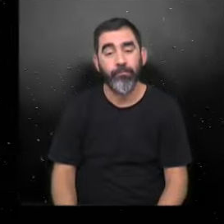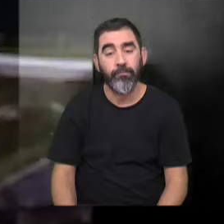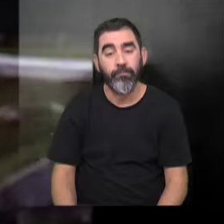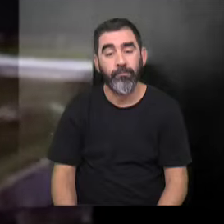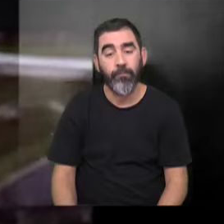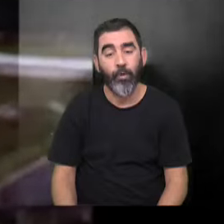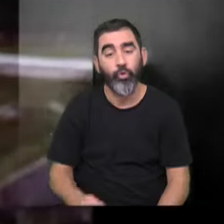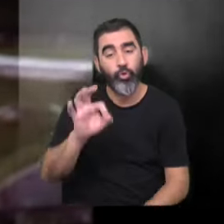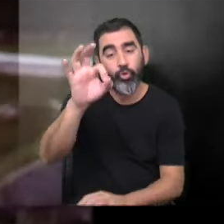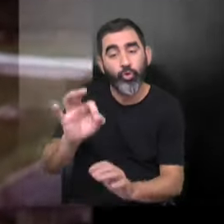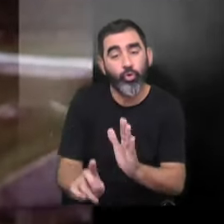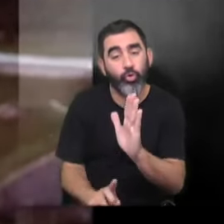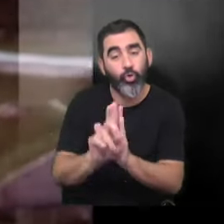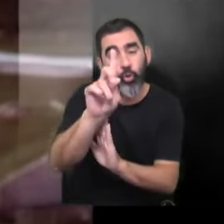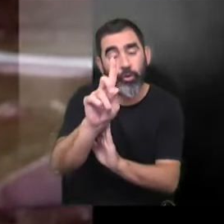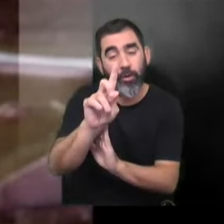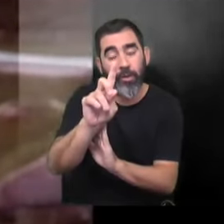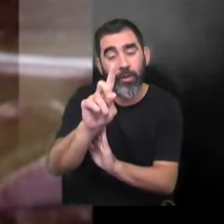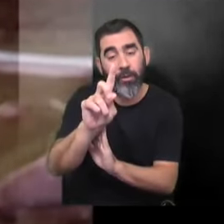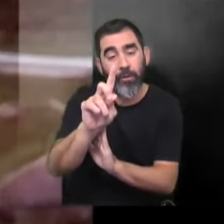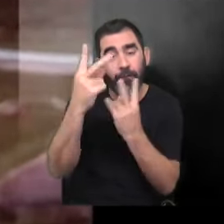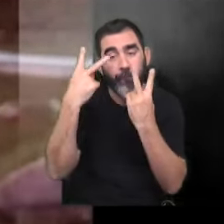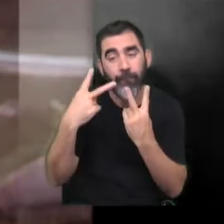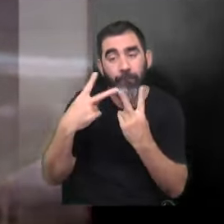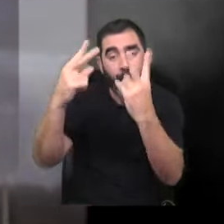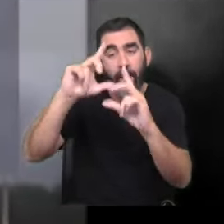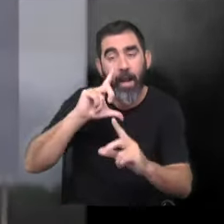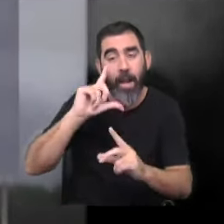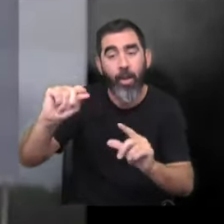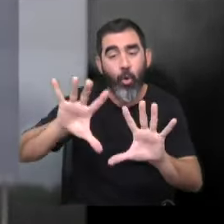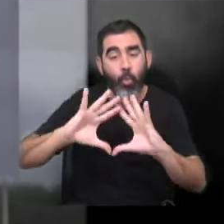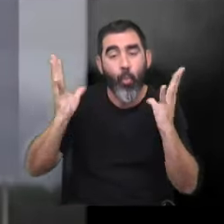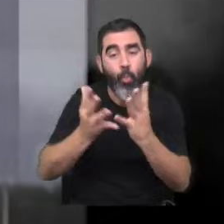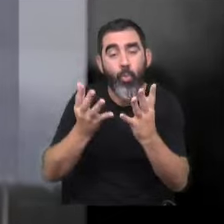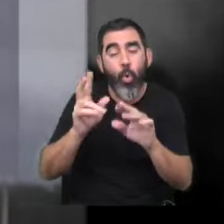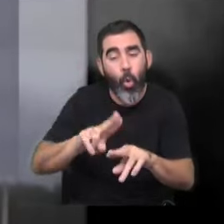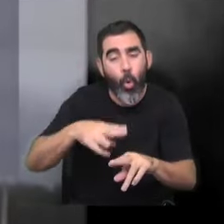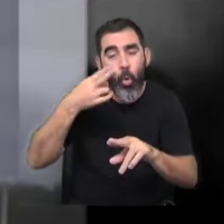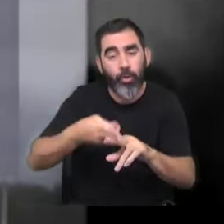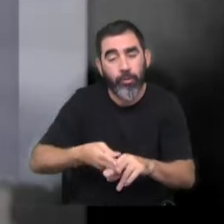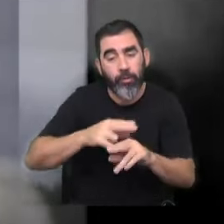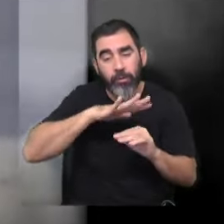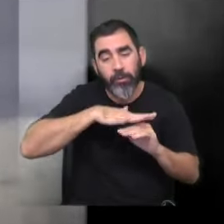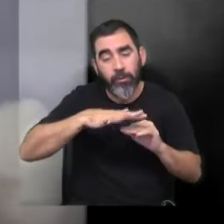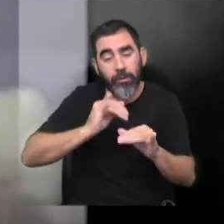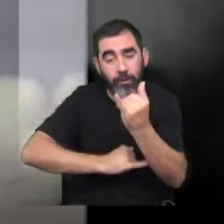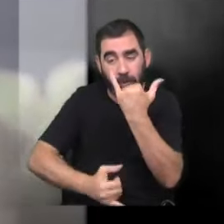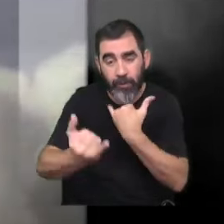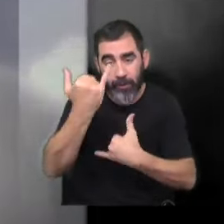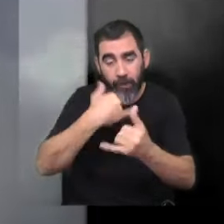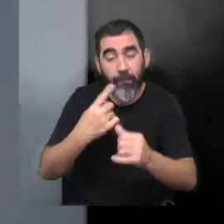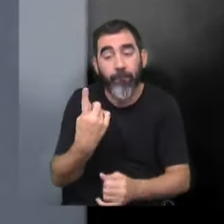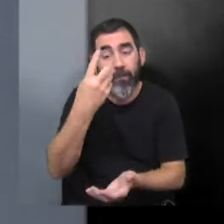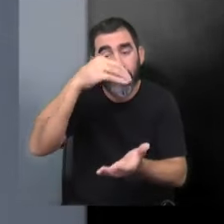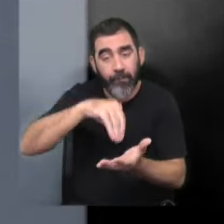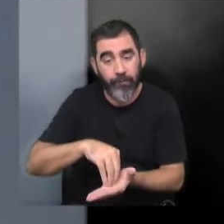La sonda Voyager 1, la nave espacial que se ubica más alejada de la Tierra, volvió a enviar un flujo constante de datos científicos por primera